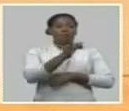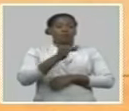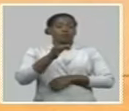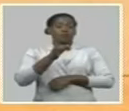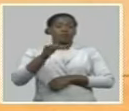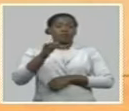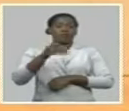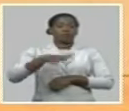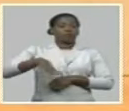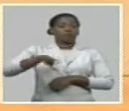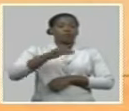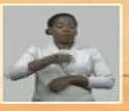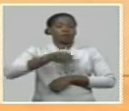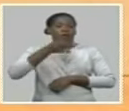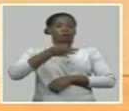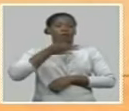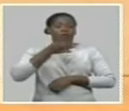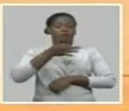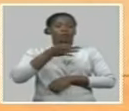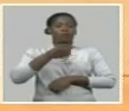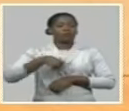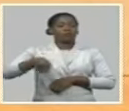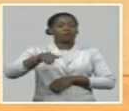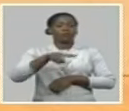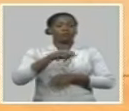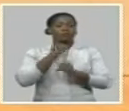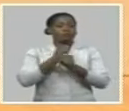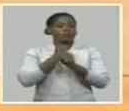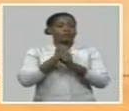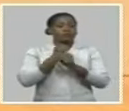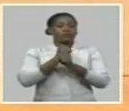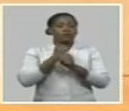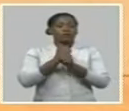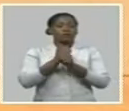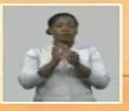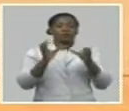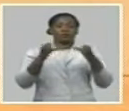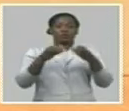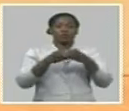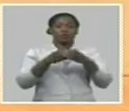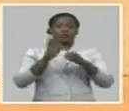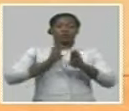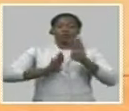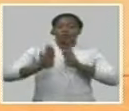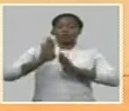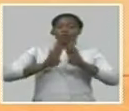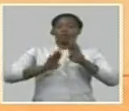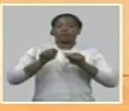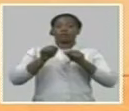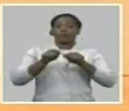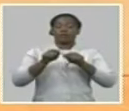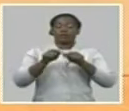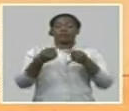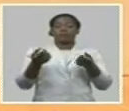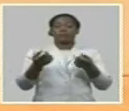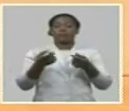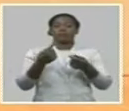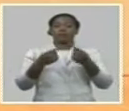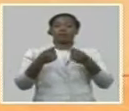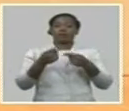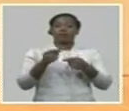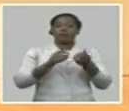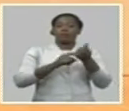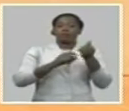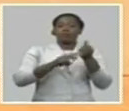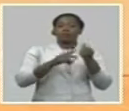composición reducida y ya estamos trabajando como consejo defensa aunque bueno en el caso la provincia teníamos un grupo de trabajo